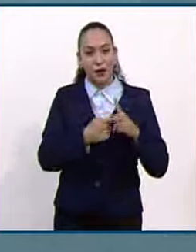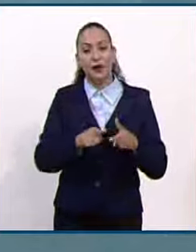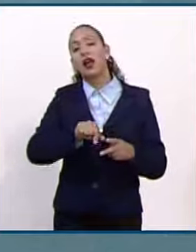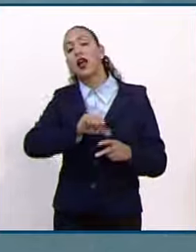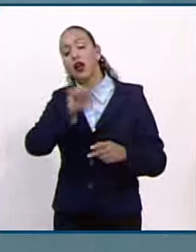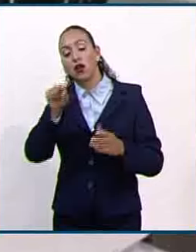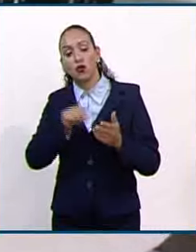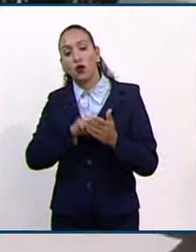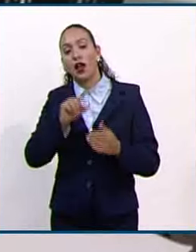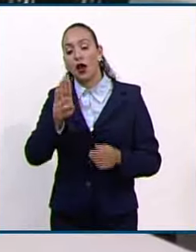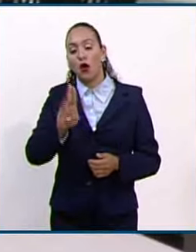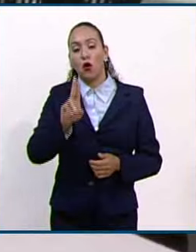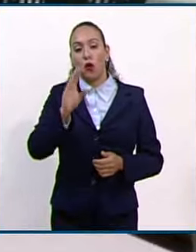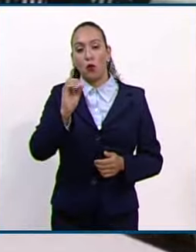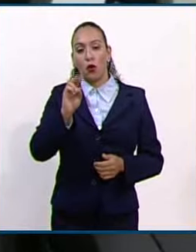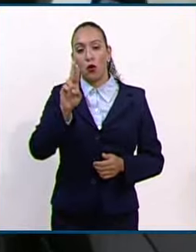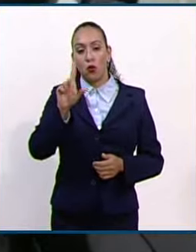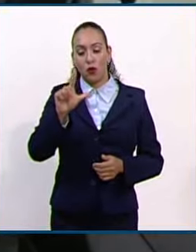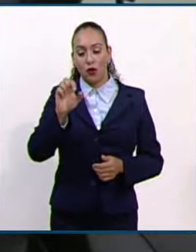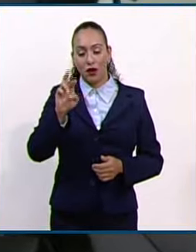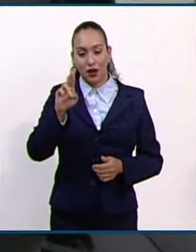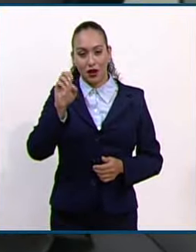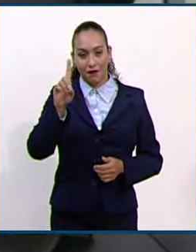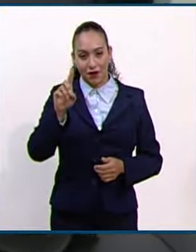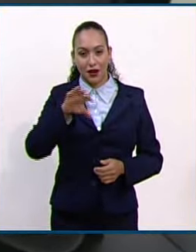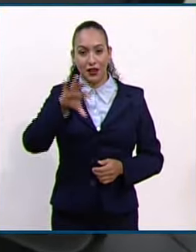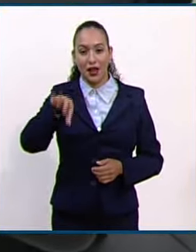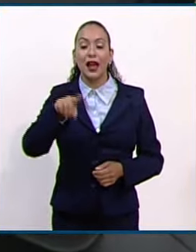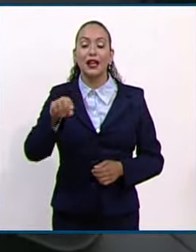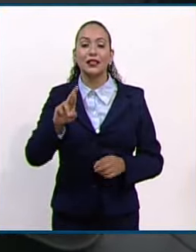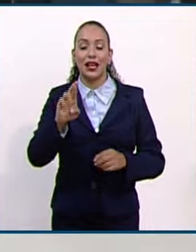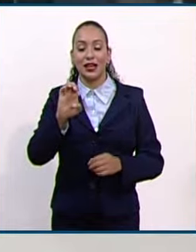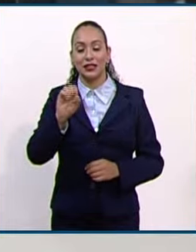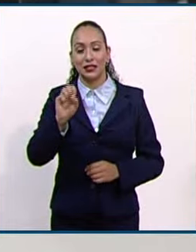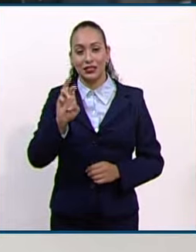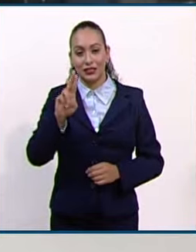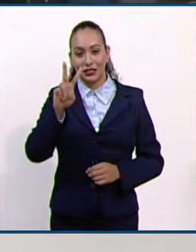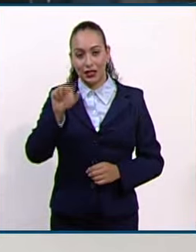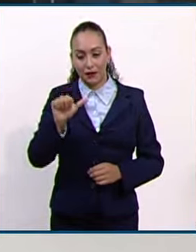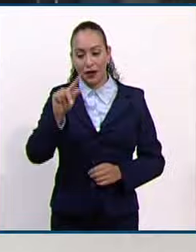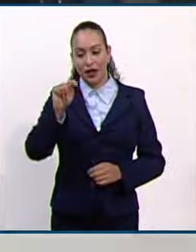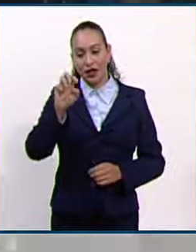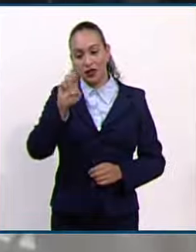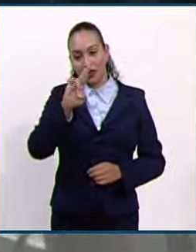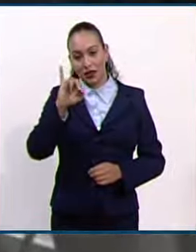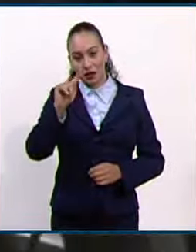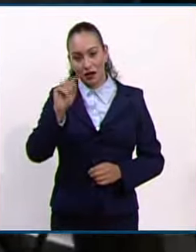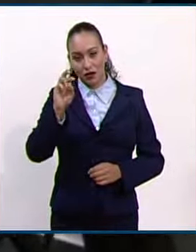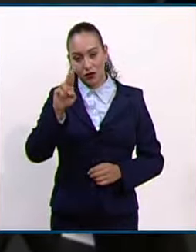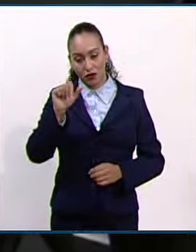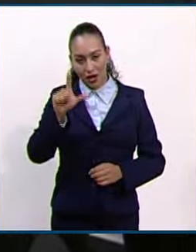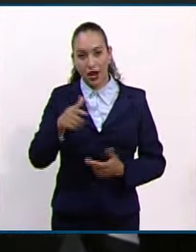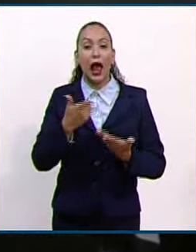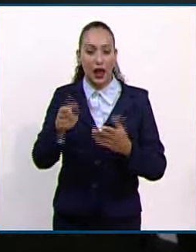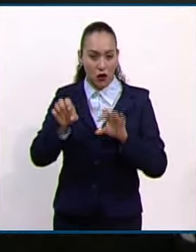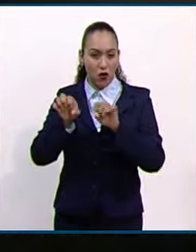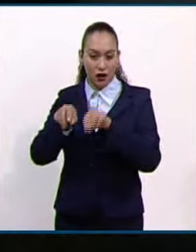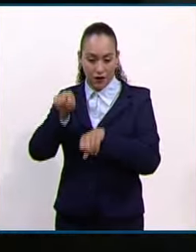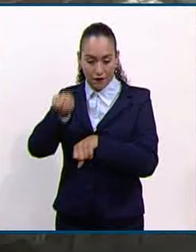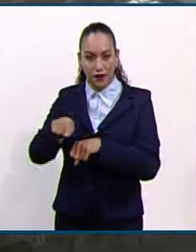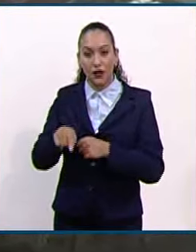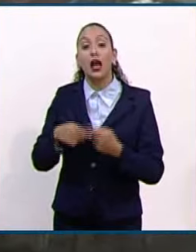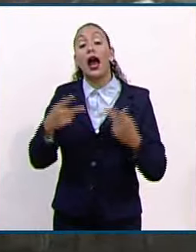Culturas Veracruzanas número 120, Colonia Reserva Territorial, por lo que toda la correspondencia, trámites y diligencias relacionadas con